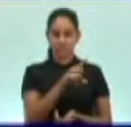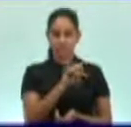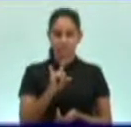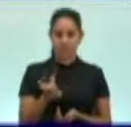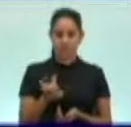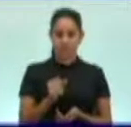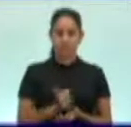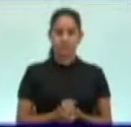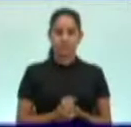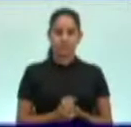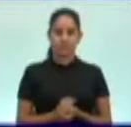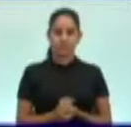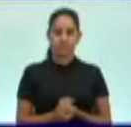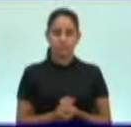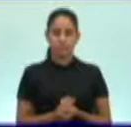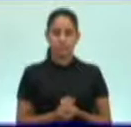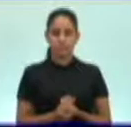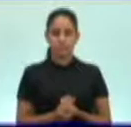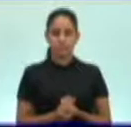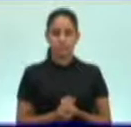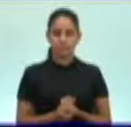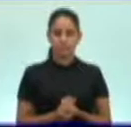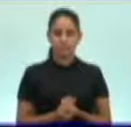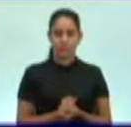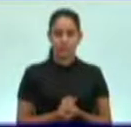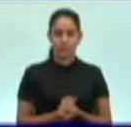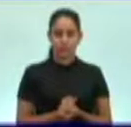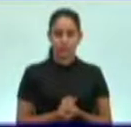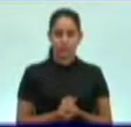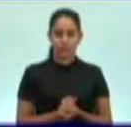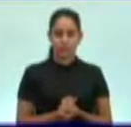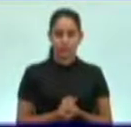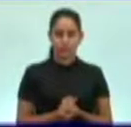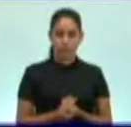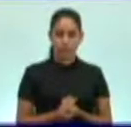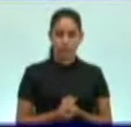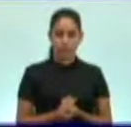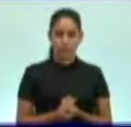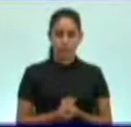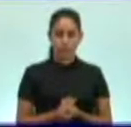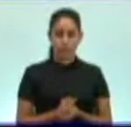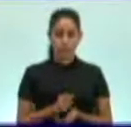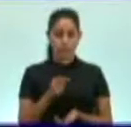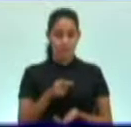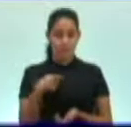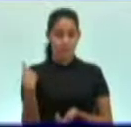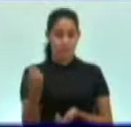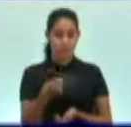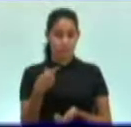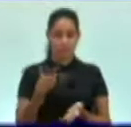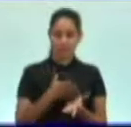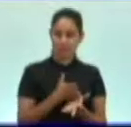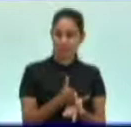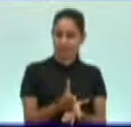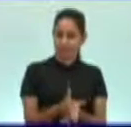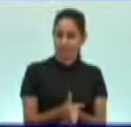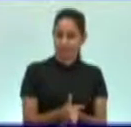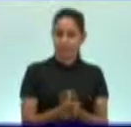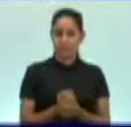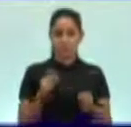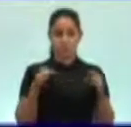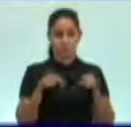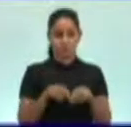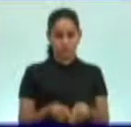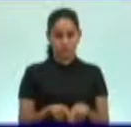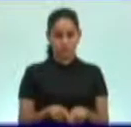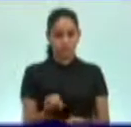de 2019. Bajo la premisa de que somos continuidad y de que